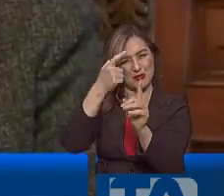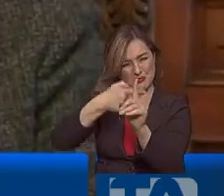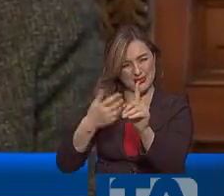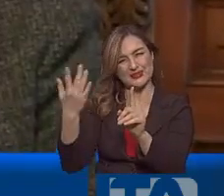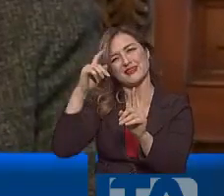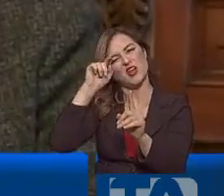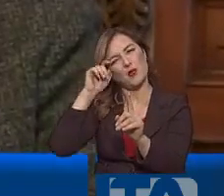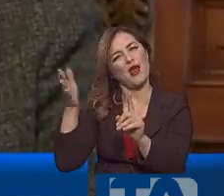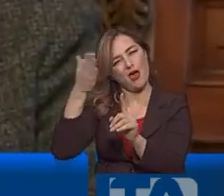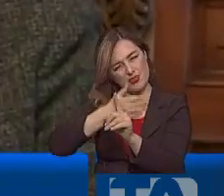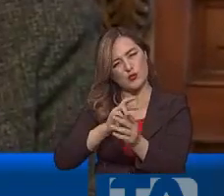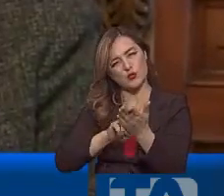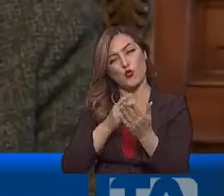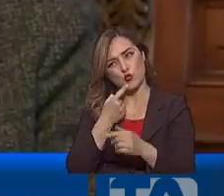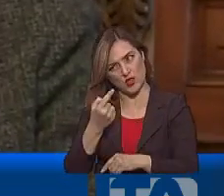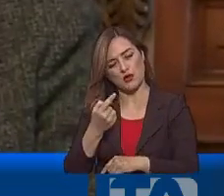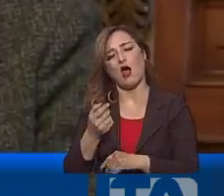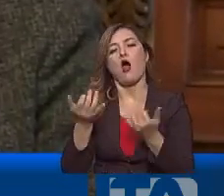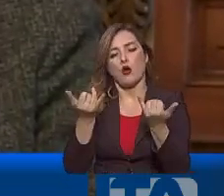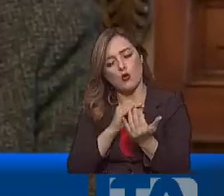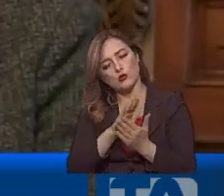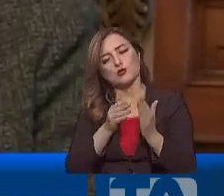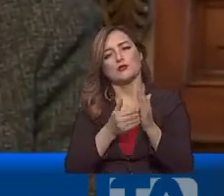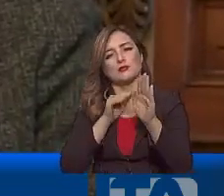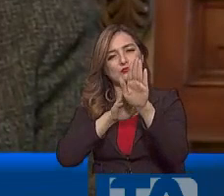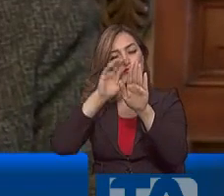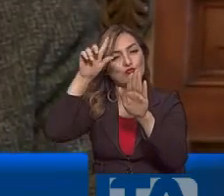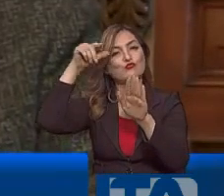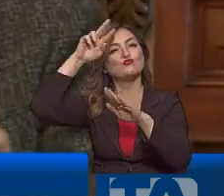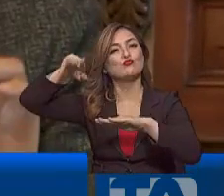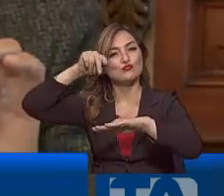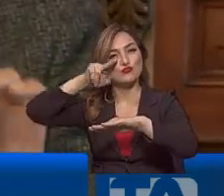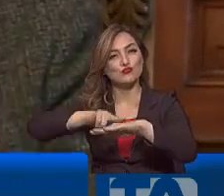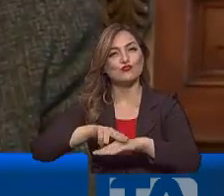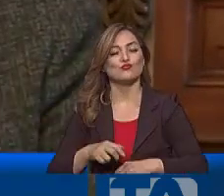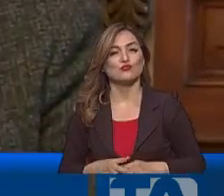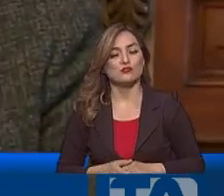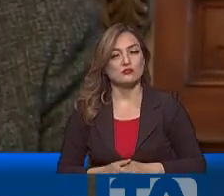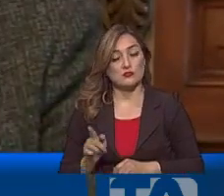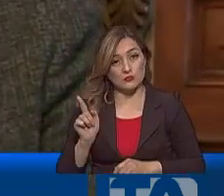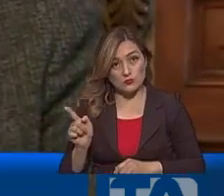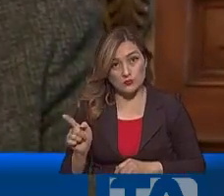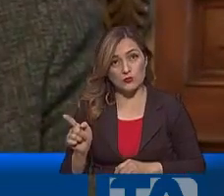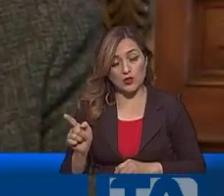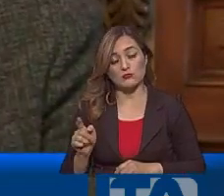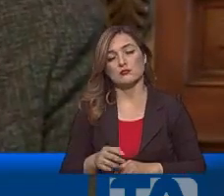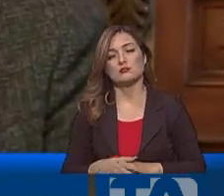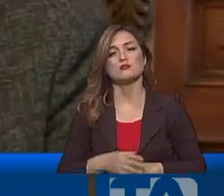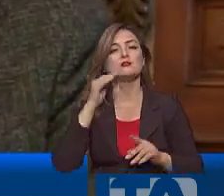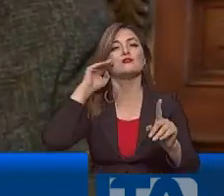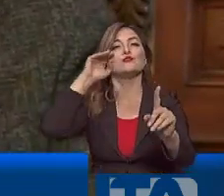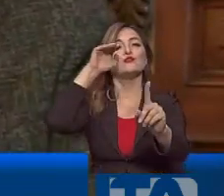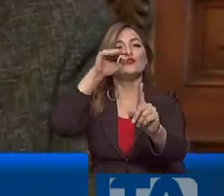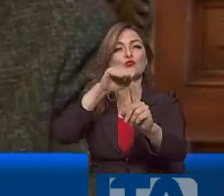atrás, queremos que sienta el respaldo del gobierno nacional. Y a través de Santiago Olmedo envía un